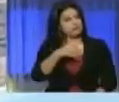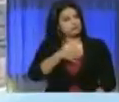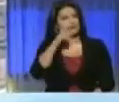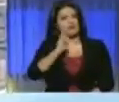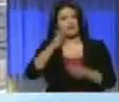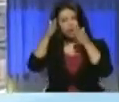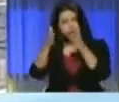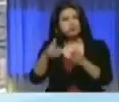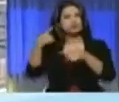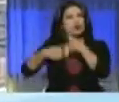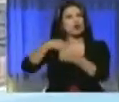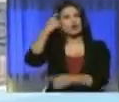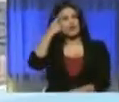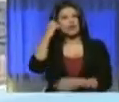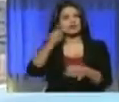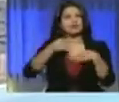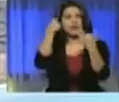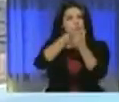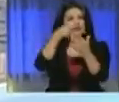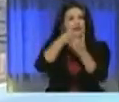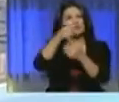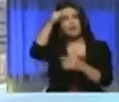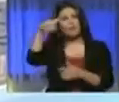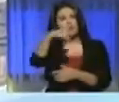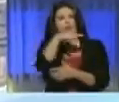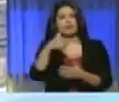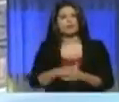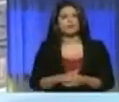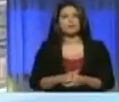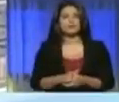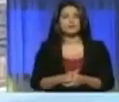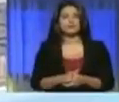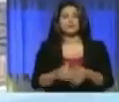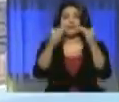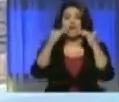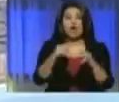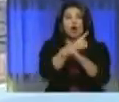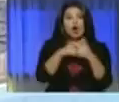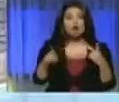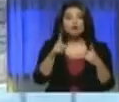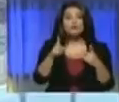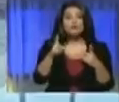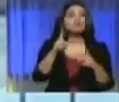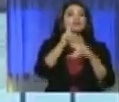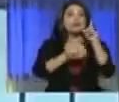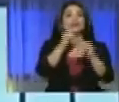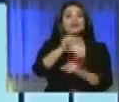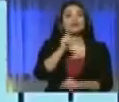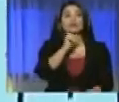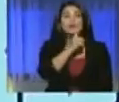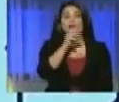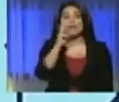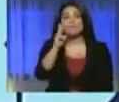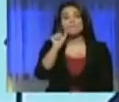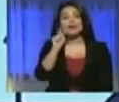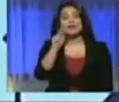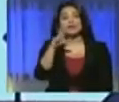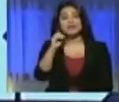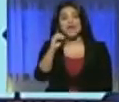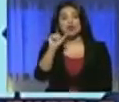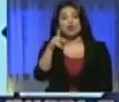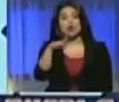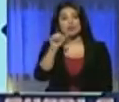esa batalla por nuestro pueblo. Tenemos también a Patricia Dorta, contacto con